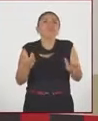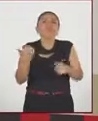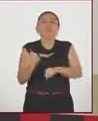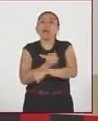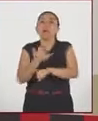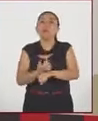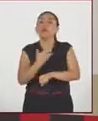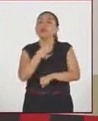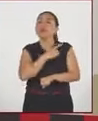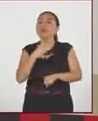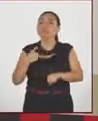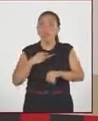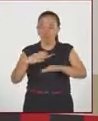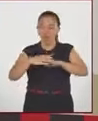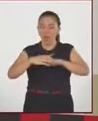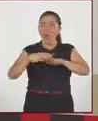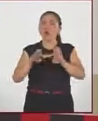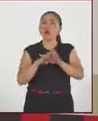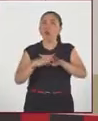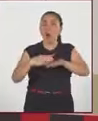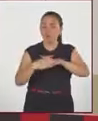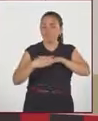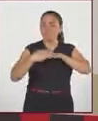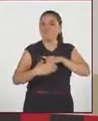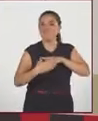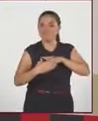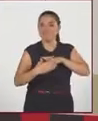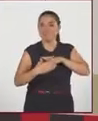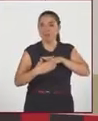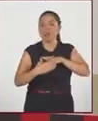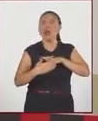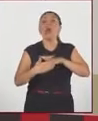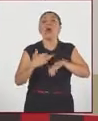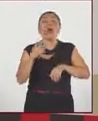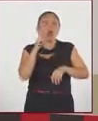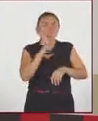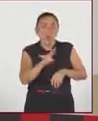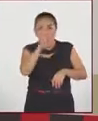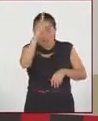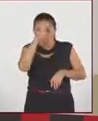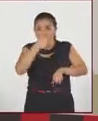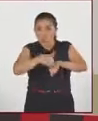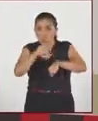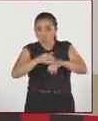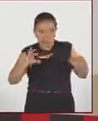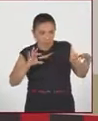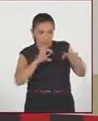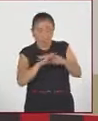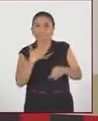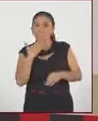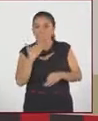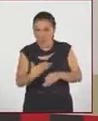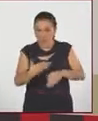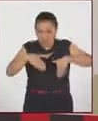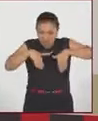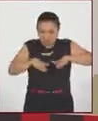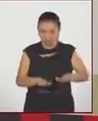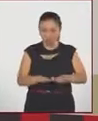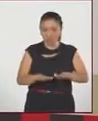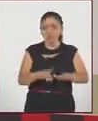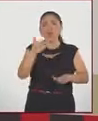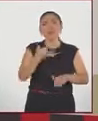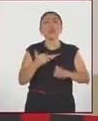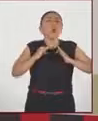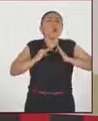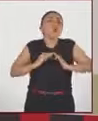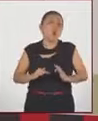ancho, cuadrado, que sea de la talla del alumno. Ancho, cuadrado. Y que sea cómodo,